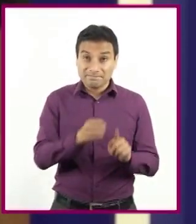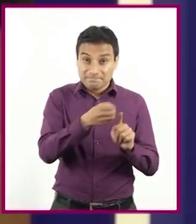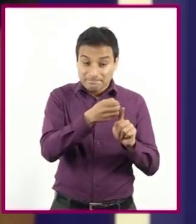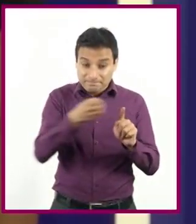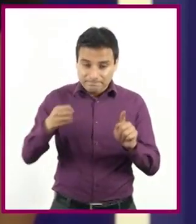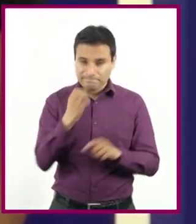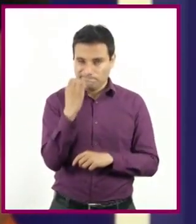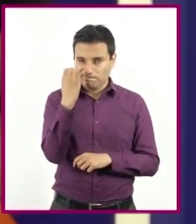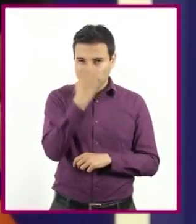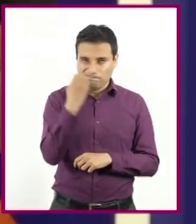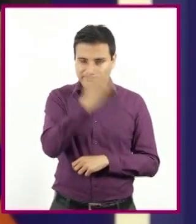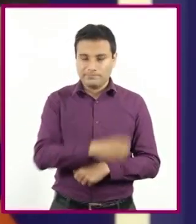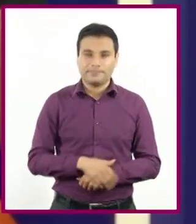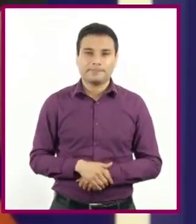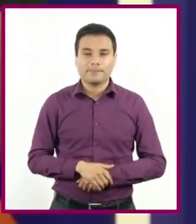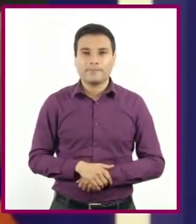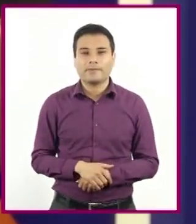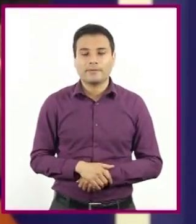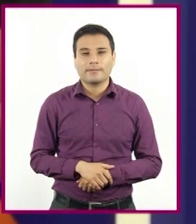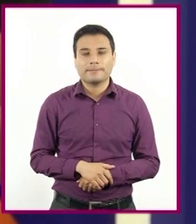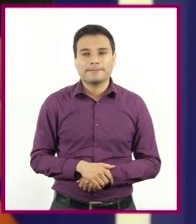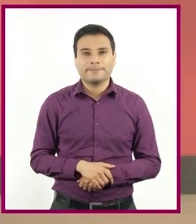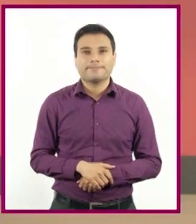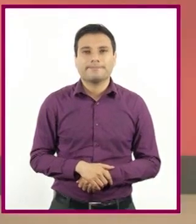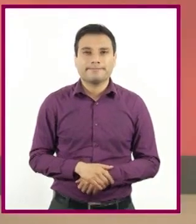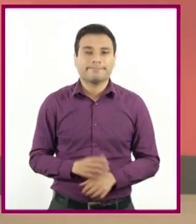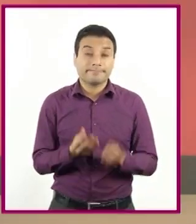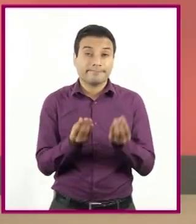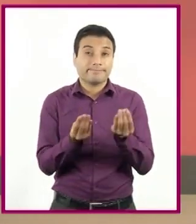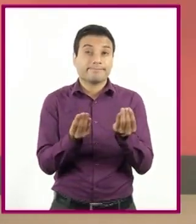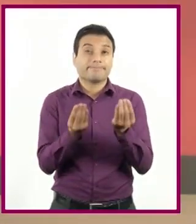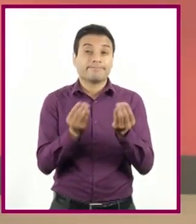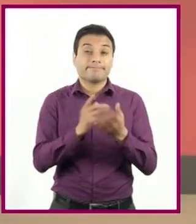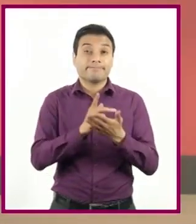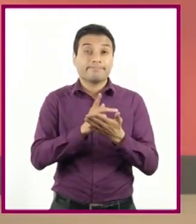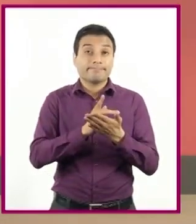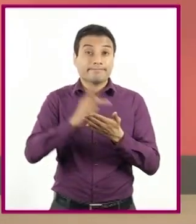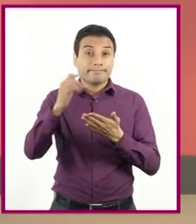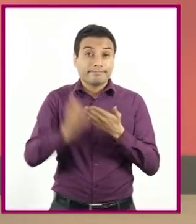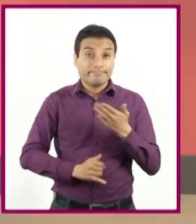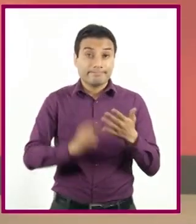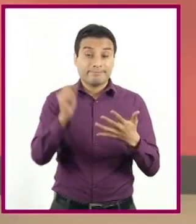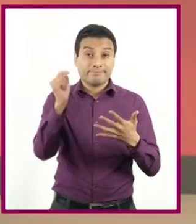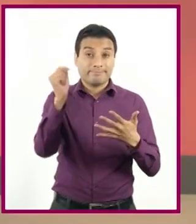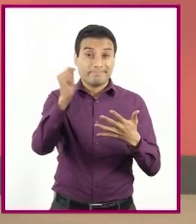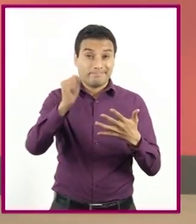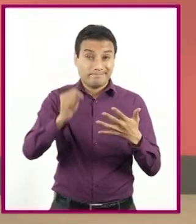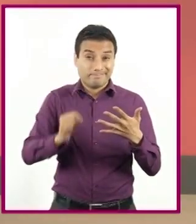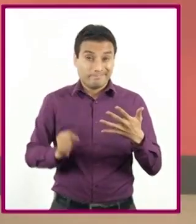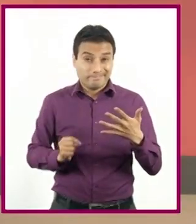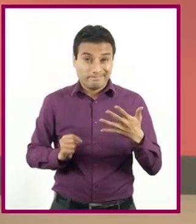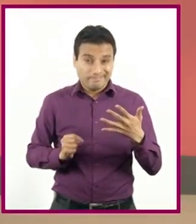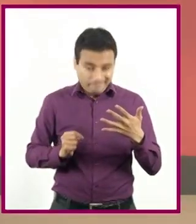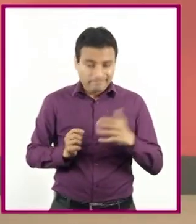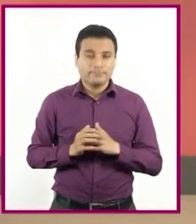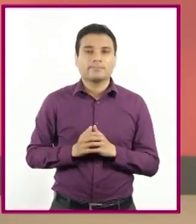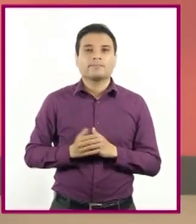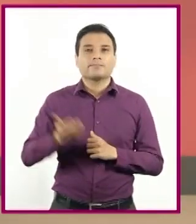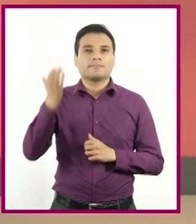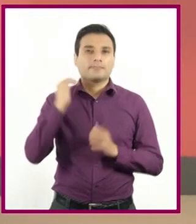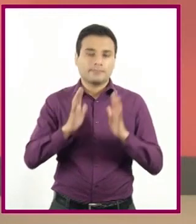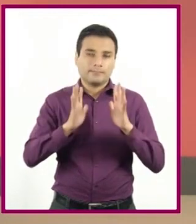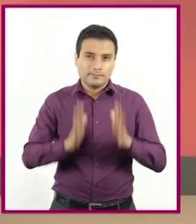en general. En muchos de los proyectos en los cuales tuvieron que exponer información, han